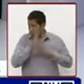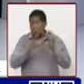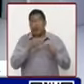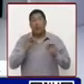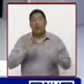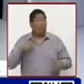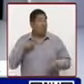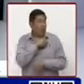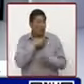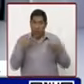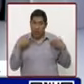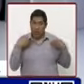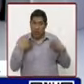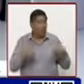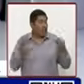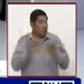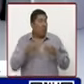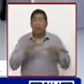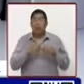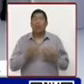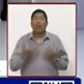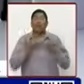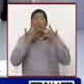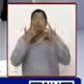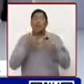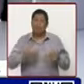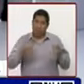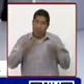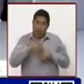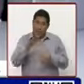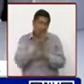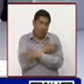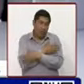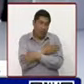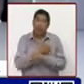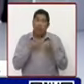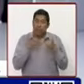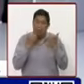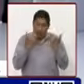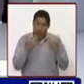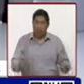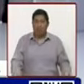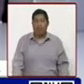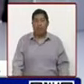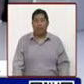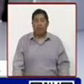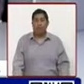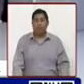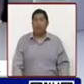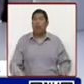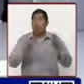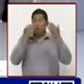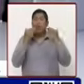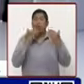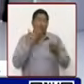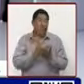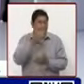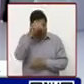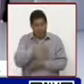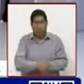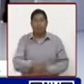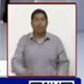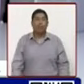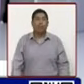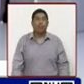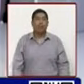y de que podamos tener un poco más de aire puro en todo el país. Que le vaya muy bien, gracias por el tiempo que nos ha dado. Muchas gracias, buenas noches.